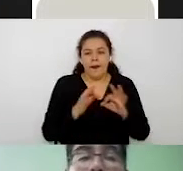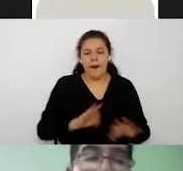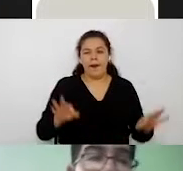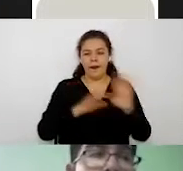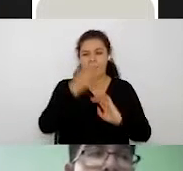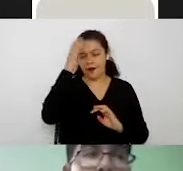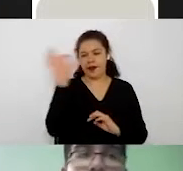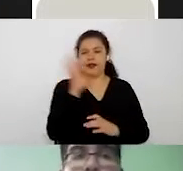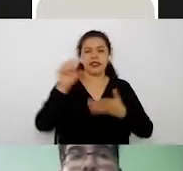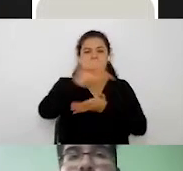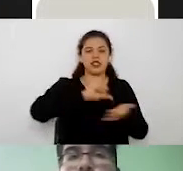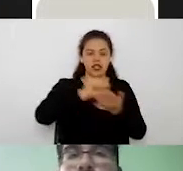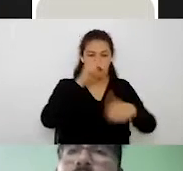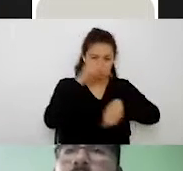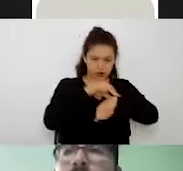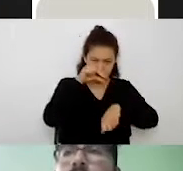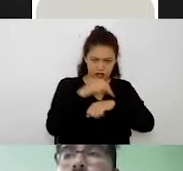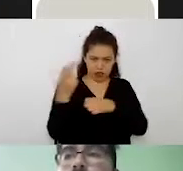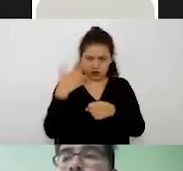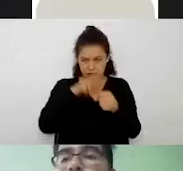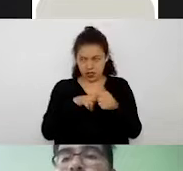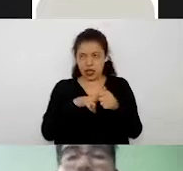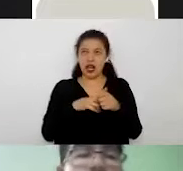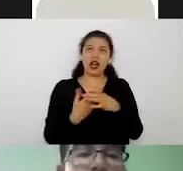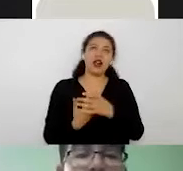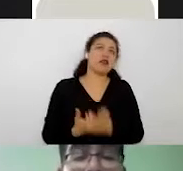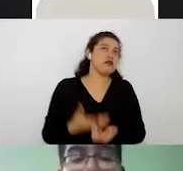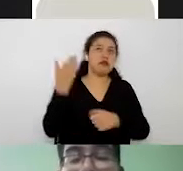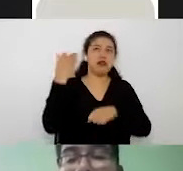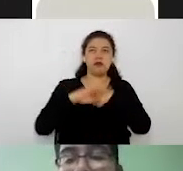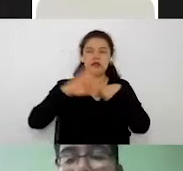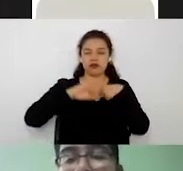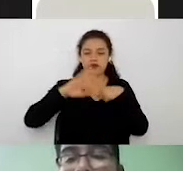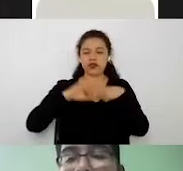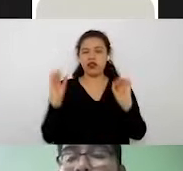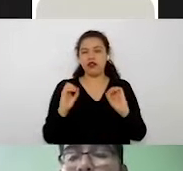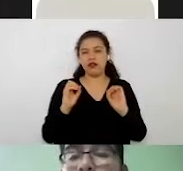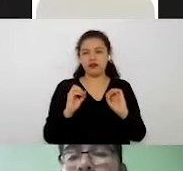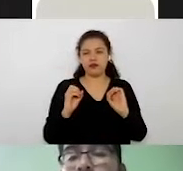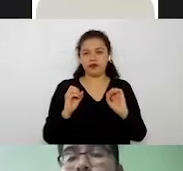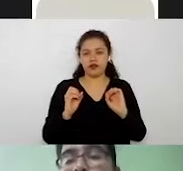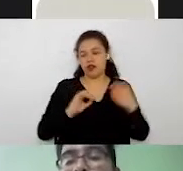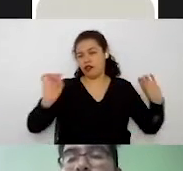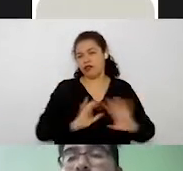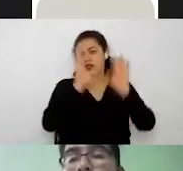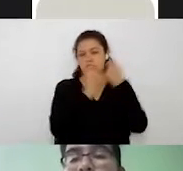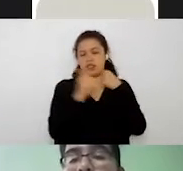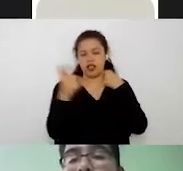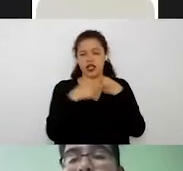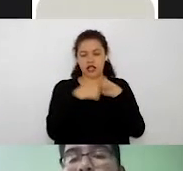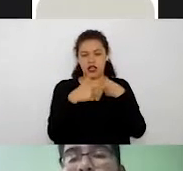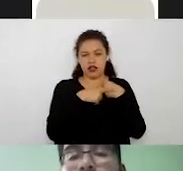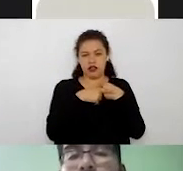centro médico, algún hospital, alguna farmacia, algún lugar en donde en caso de una emergencia nos pudieran atender de